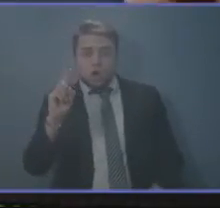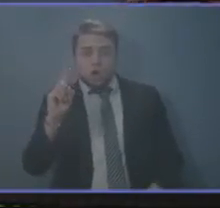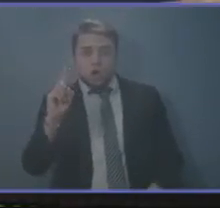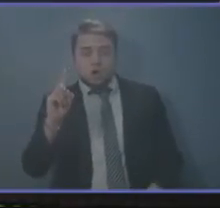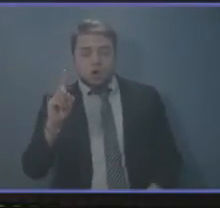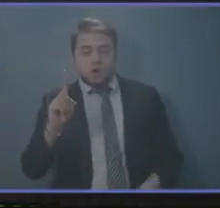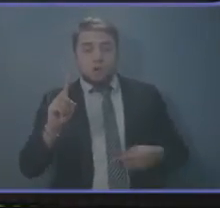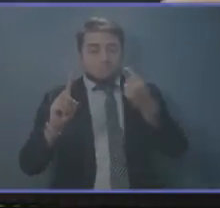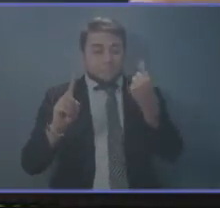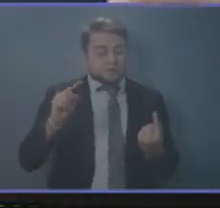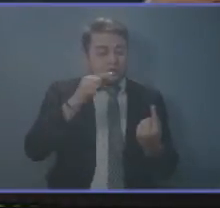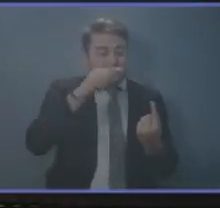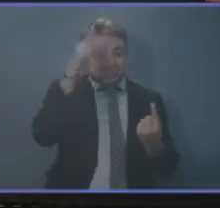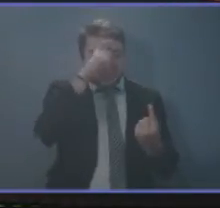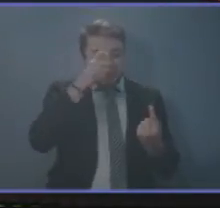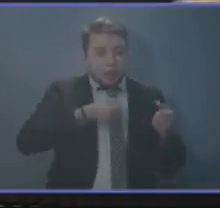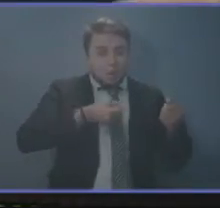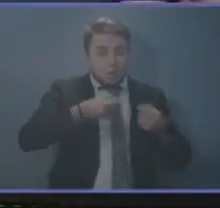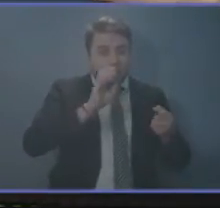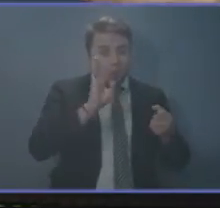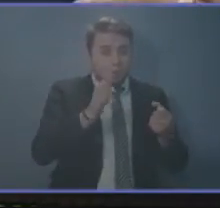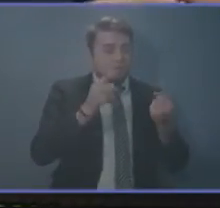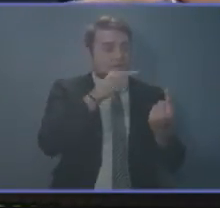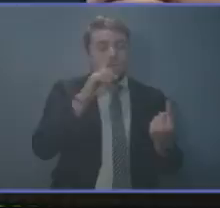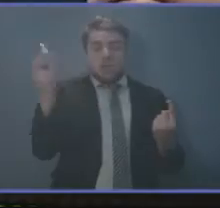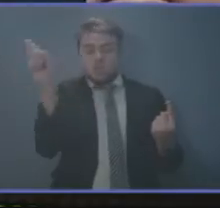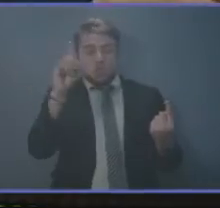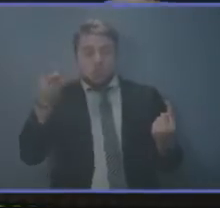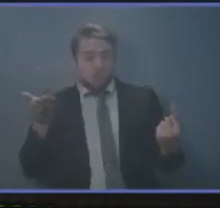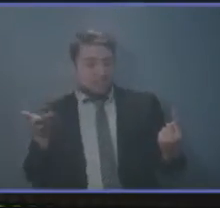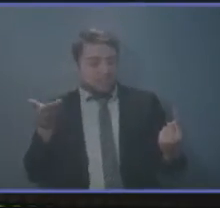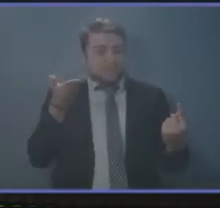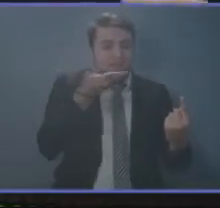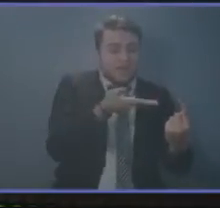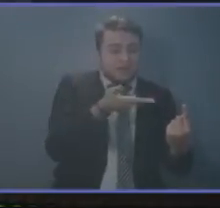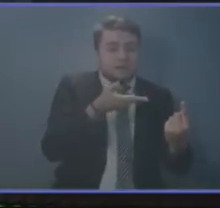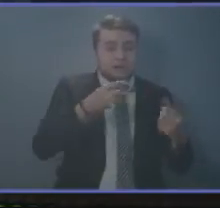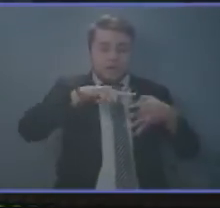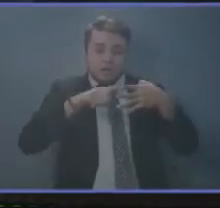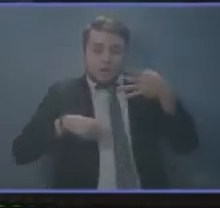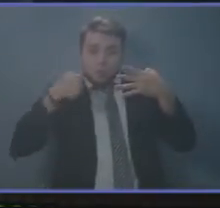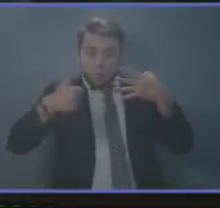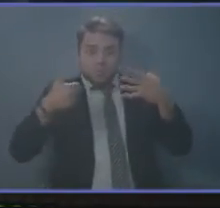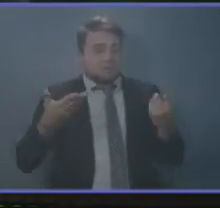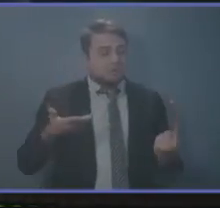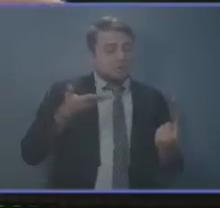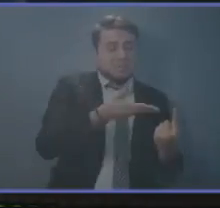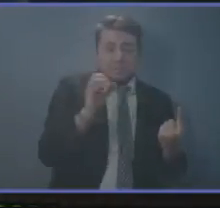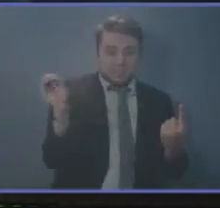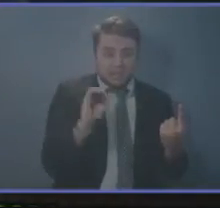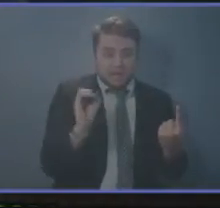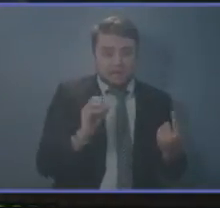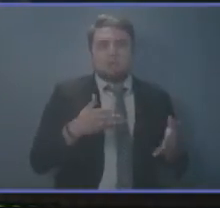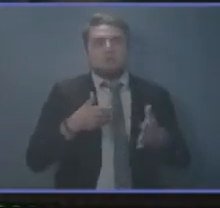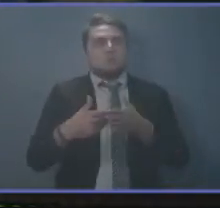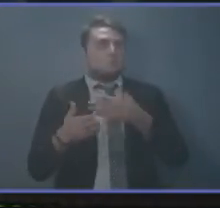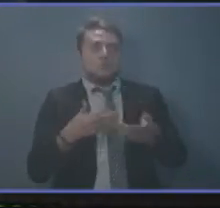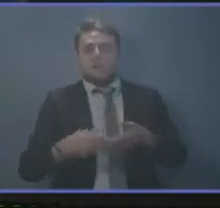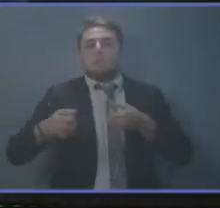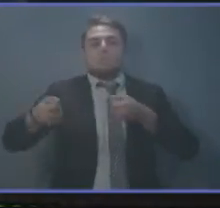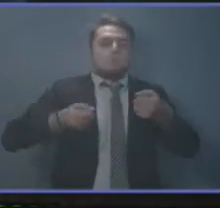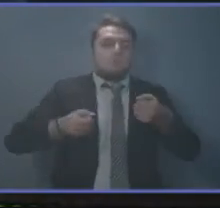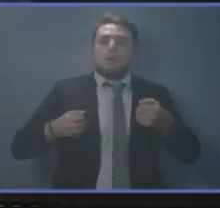que establece nuestra Constitución, nuestro Código de Trabajo, a los empleados, sean estos motoristas,